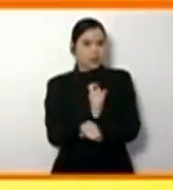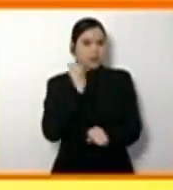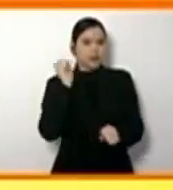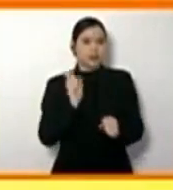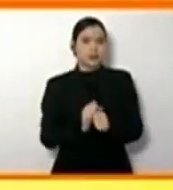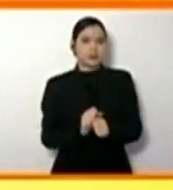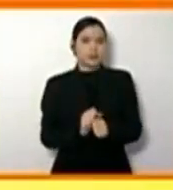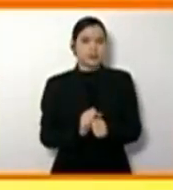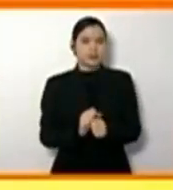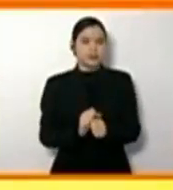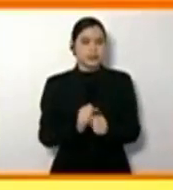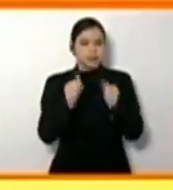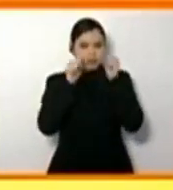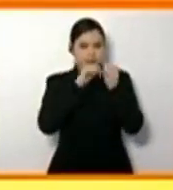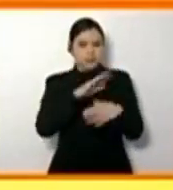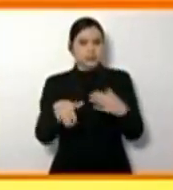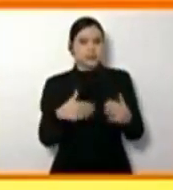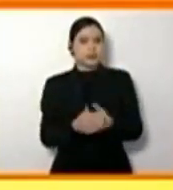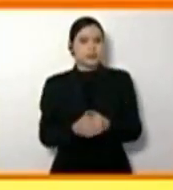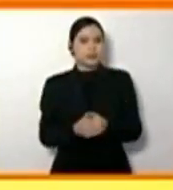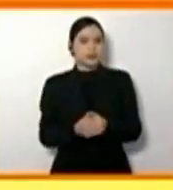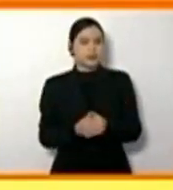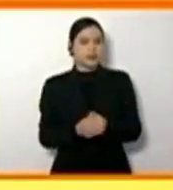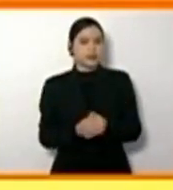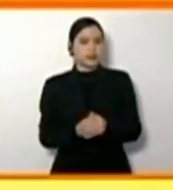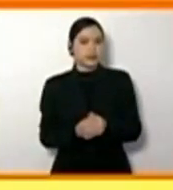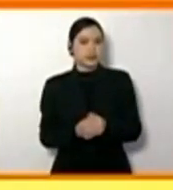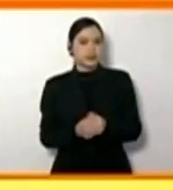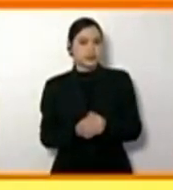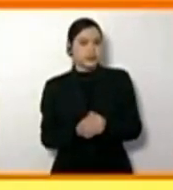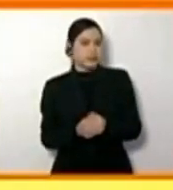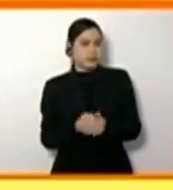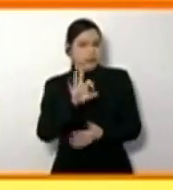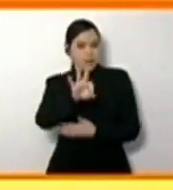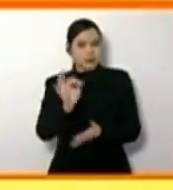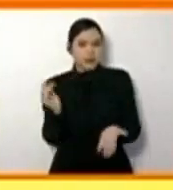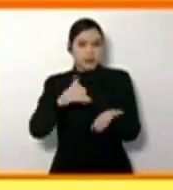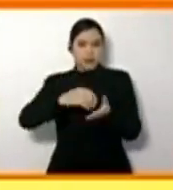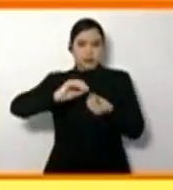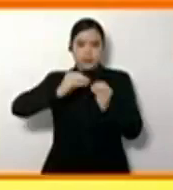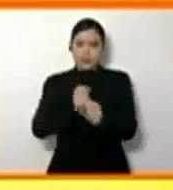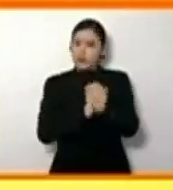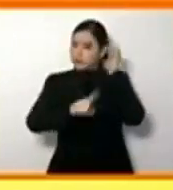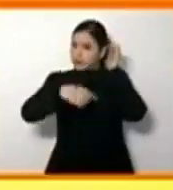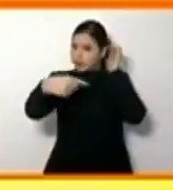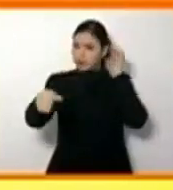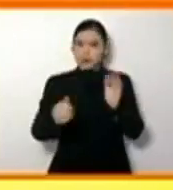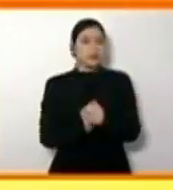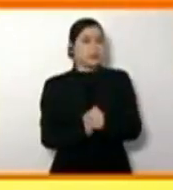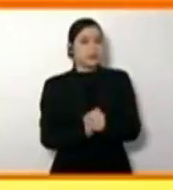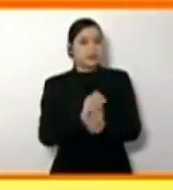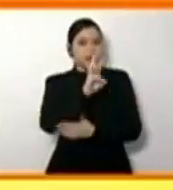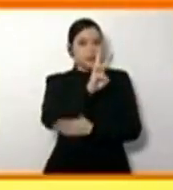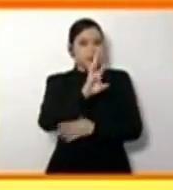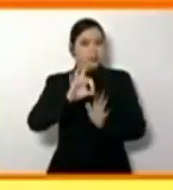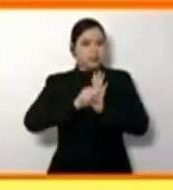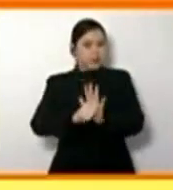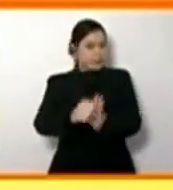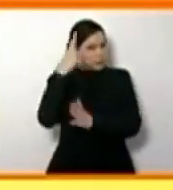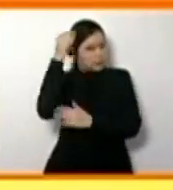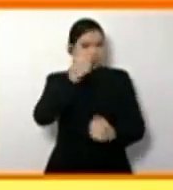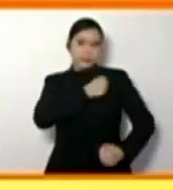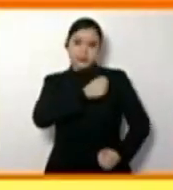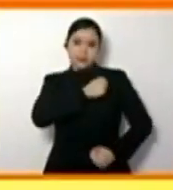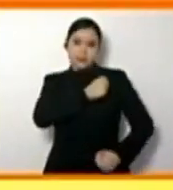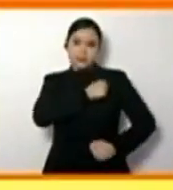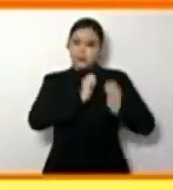afortunado. Atentos, porque ese es el 9. Repito con gusto, el número ganador en la diaria es el 69 con su símbolo de